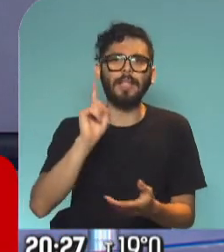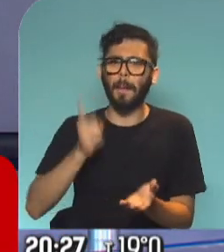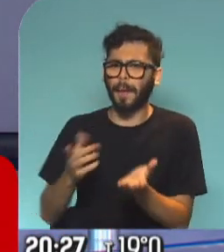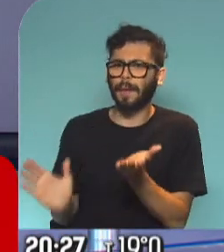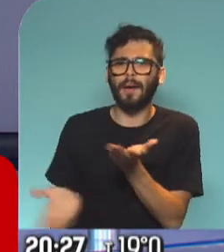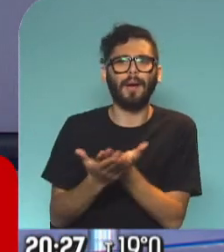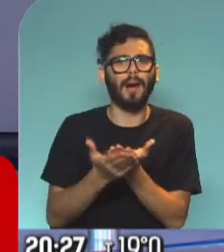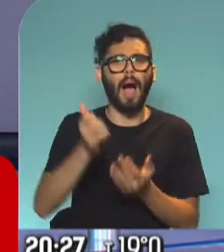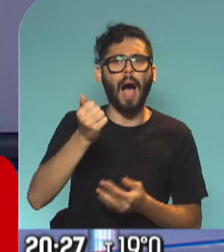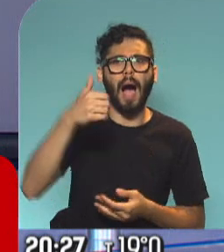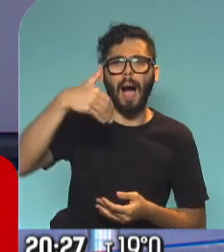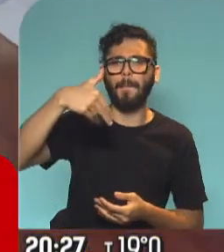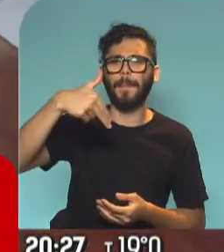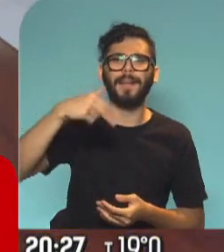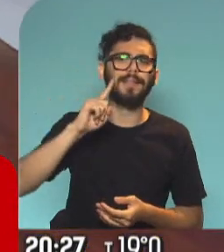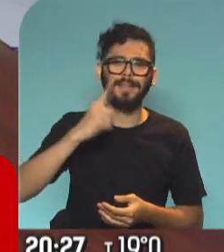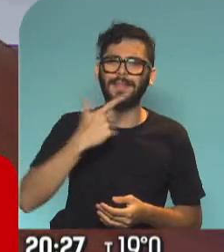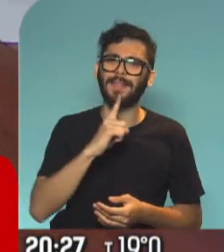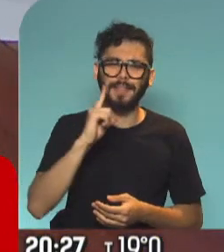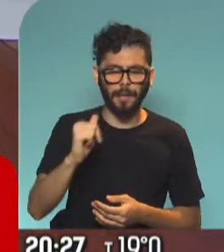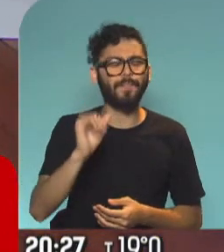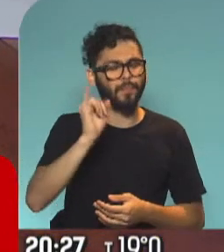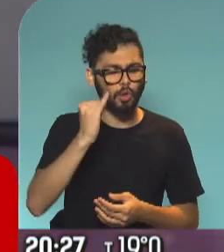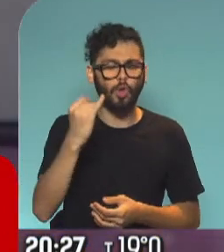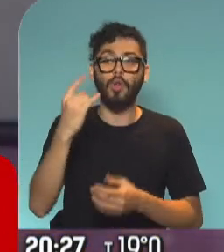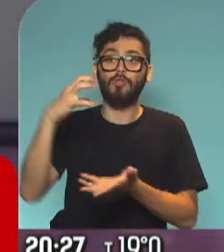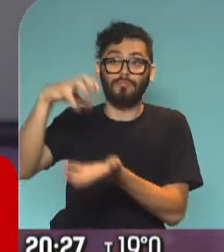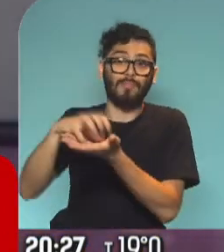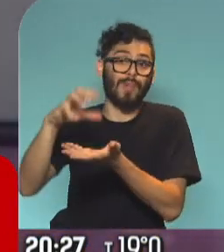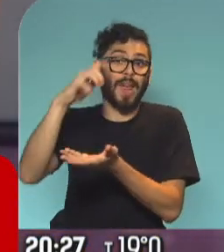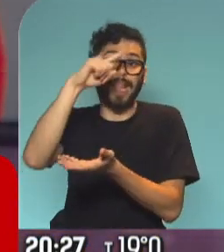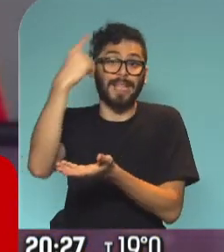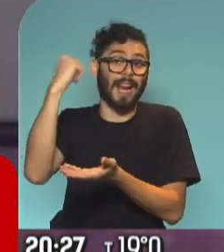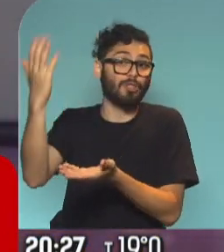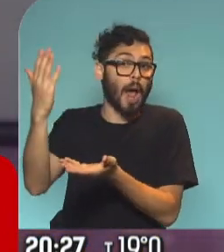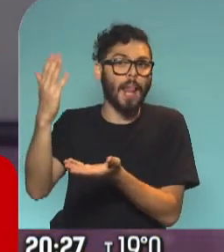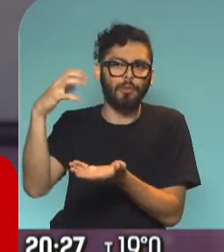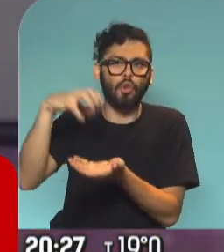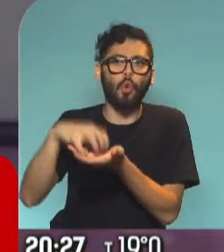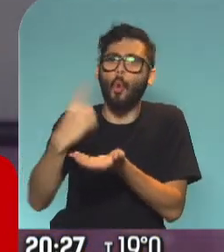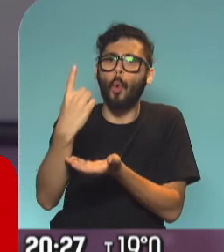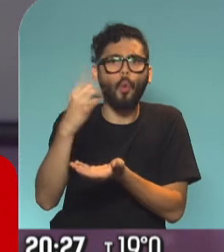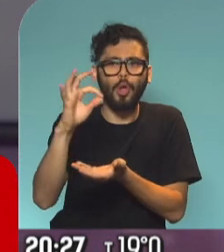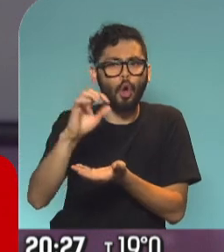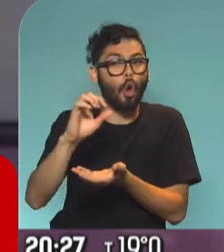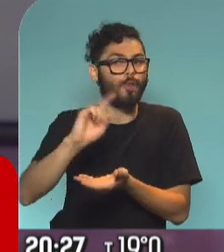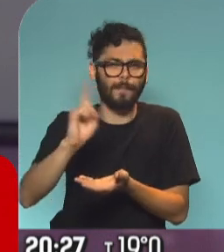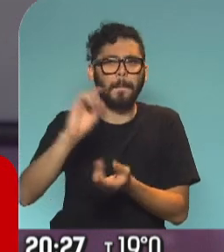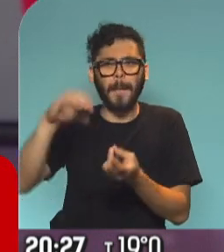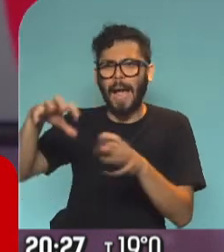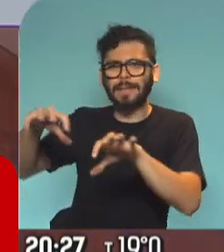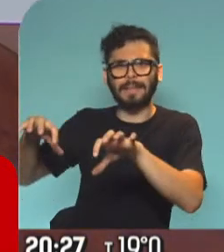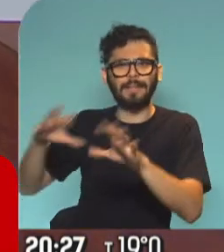menos, en los últimos días sobre el tema. Sí, no fue el único organismo internacional que prestó su conformidad y su asistencia,